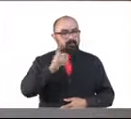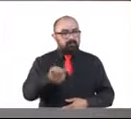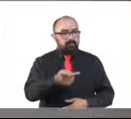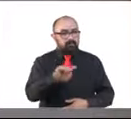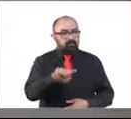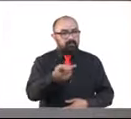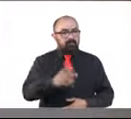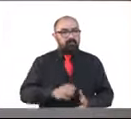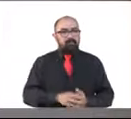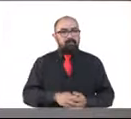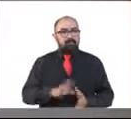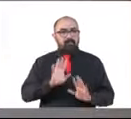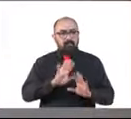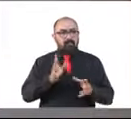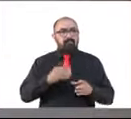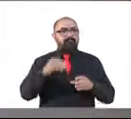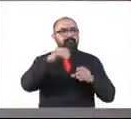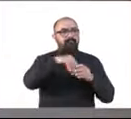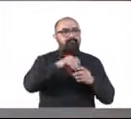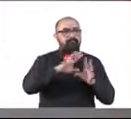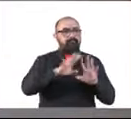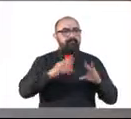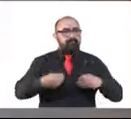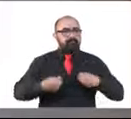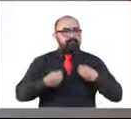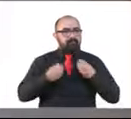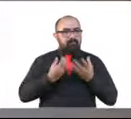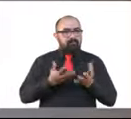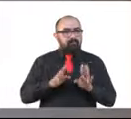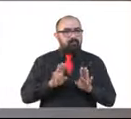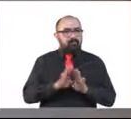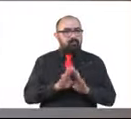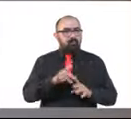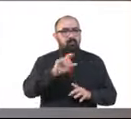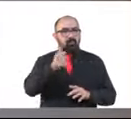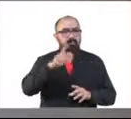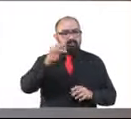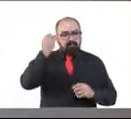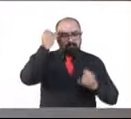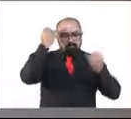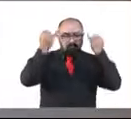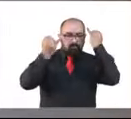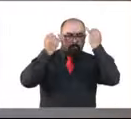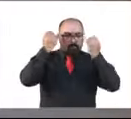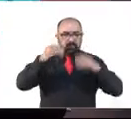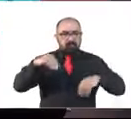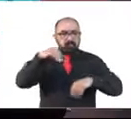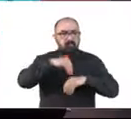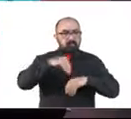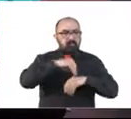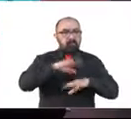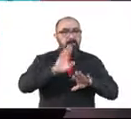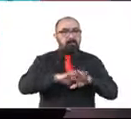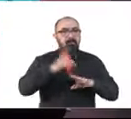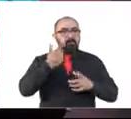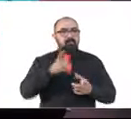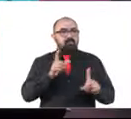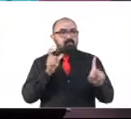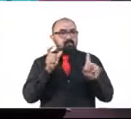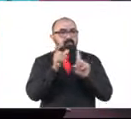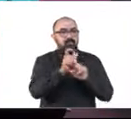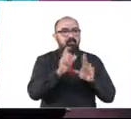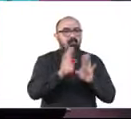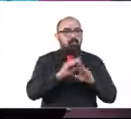de Sembrando Vida, ¿qué otras acciones ha implementado el gobierno de la ciudad para proteger al medio ambiente y ampliar